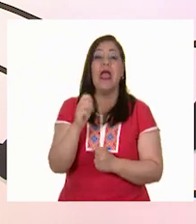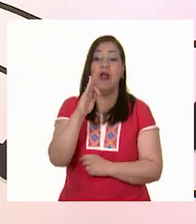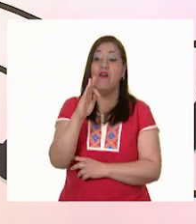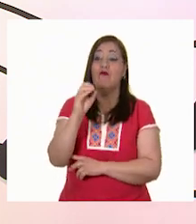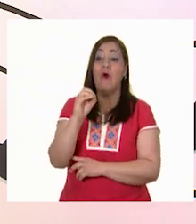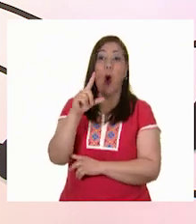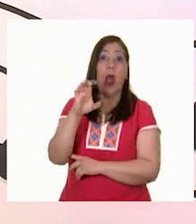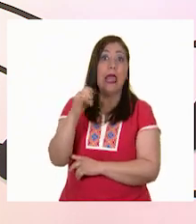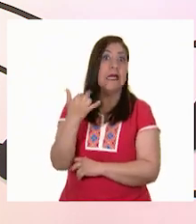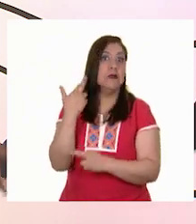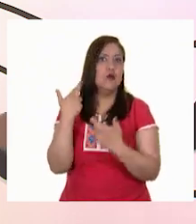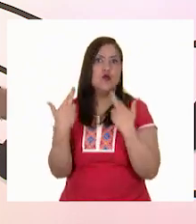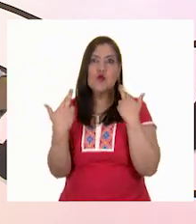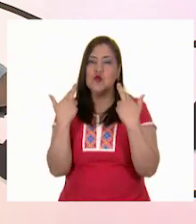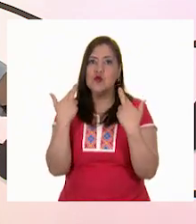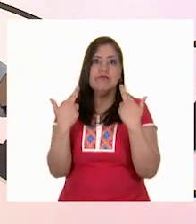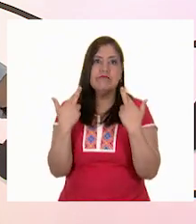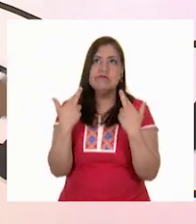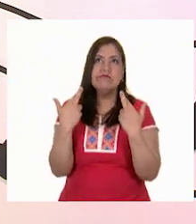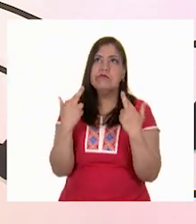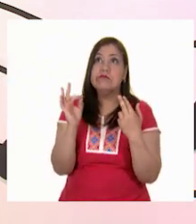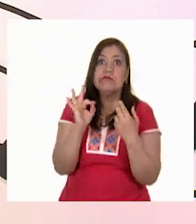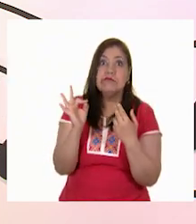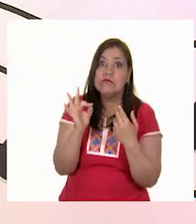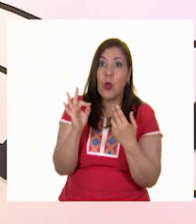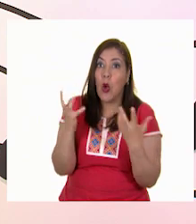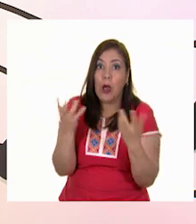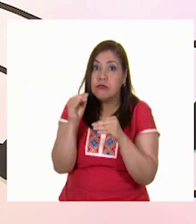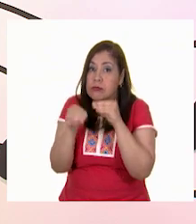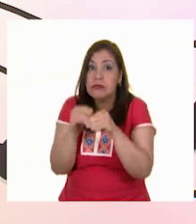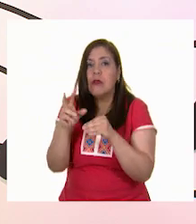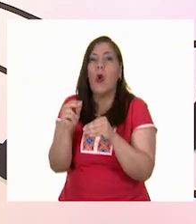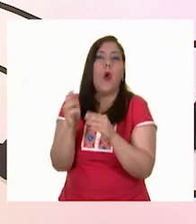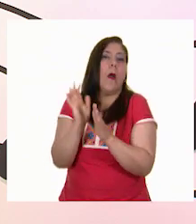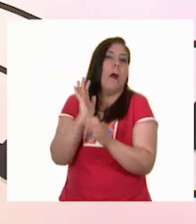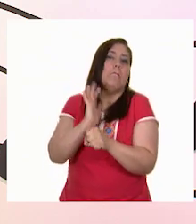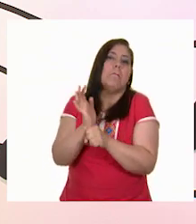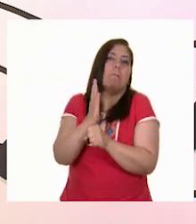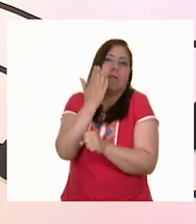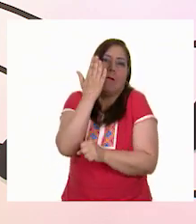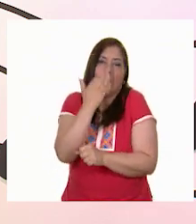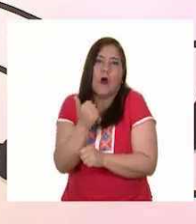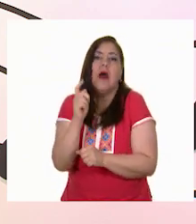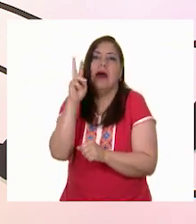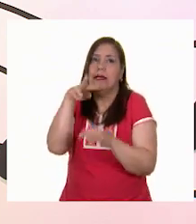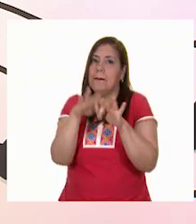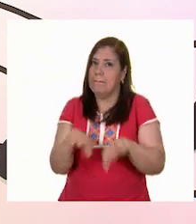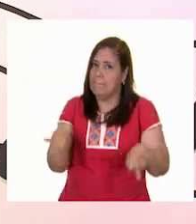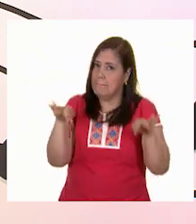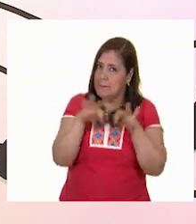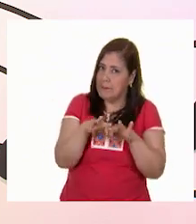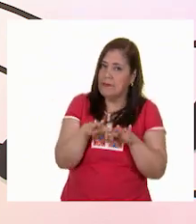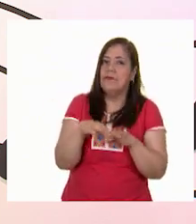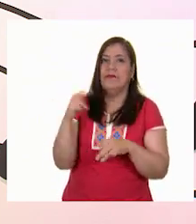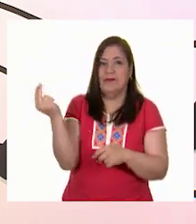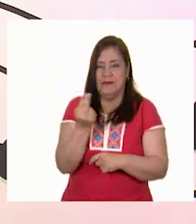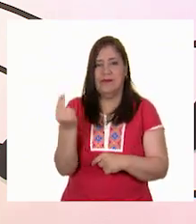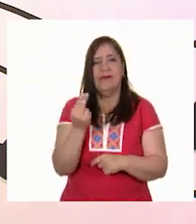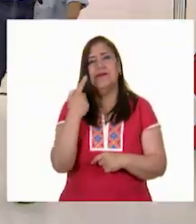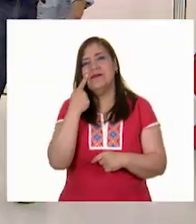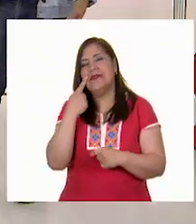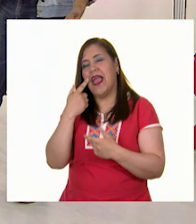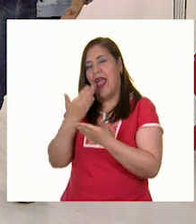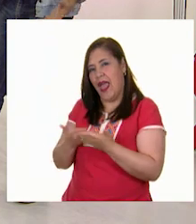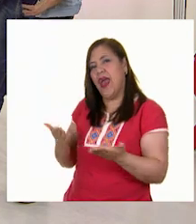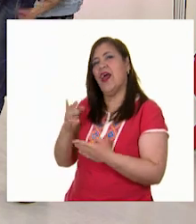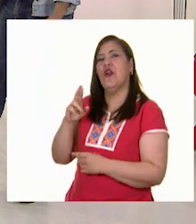Foley es algo que si no, no habría películas, porque son realmente necesarios e importantes. Y bueno, ahora sí.